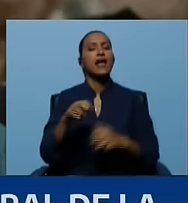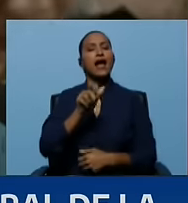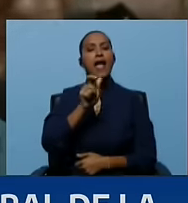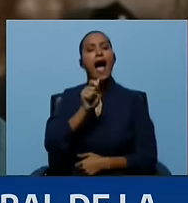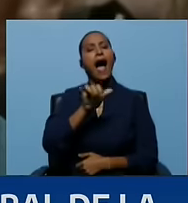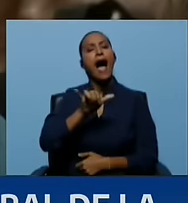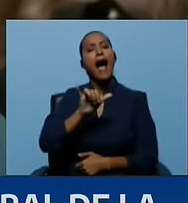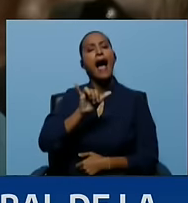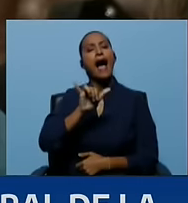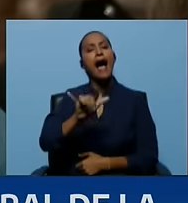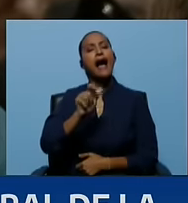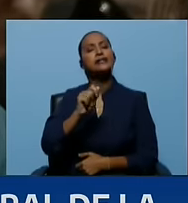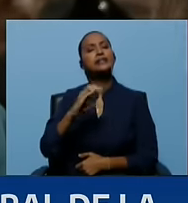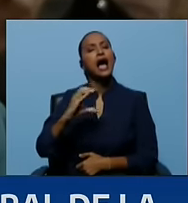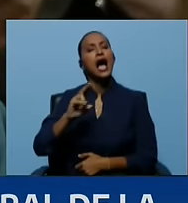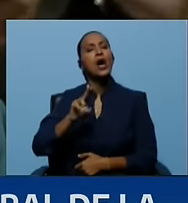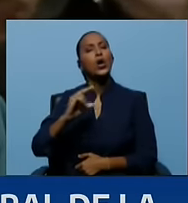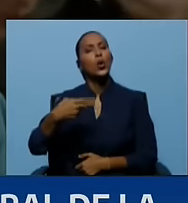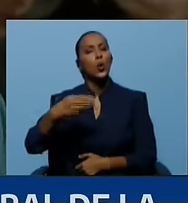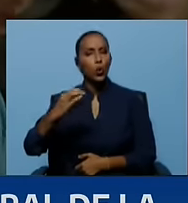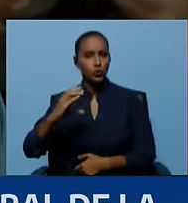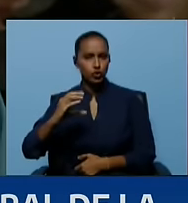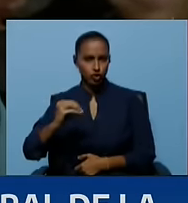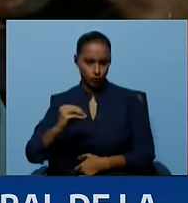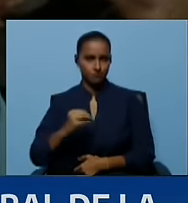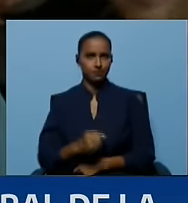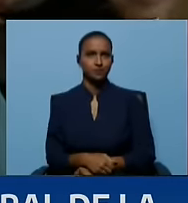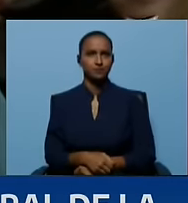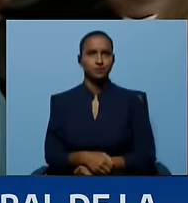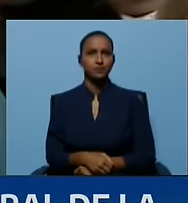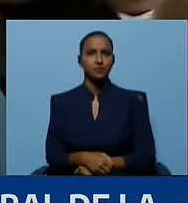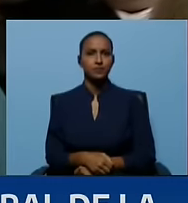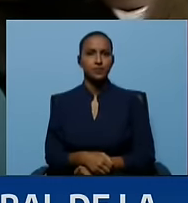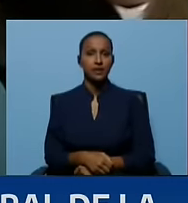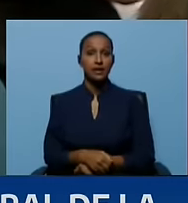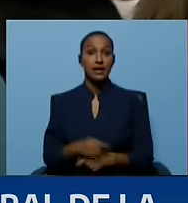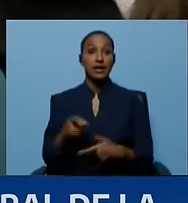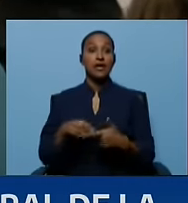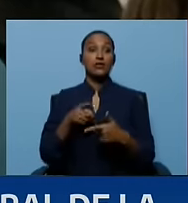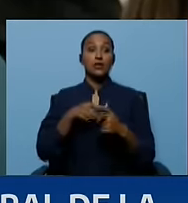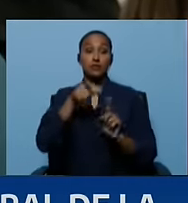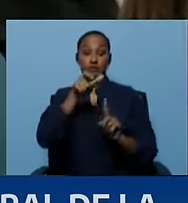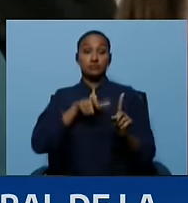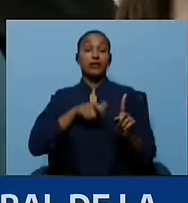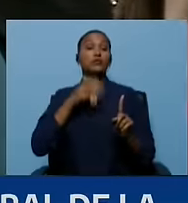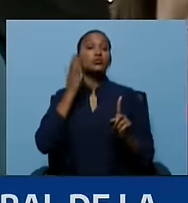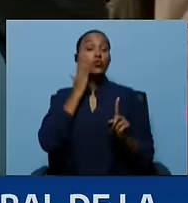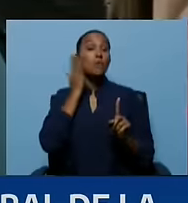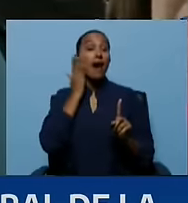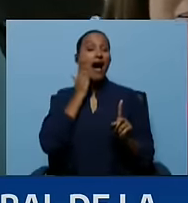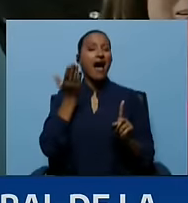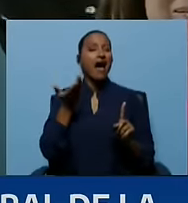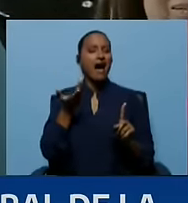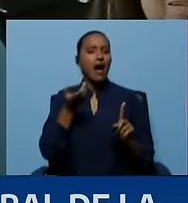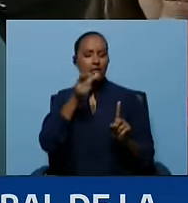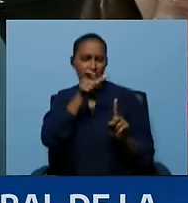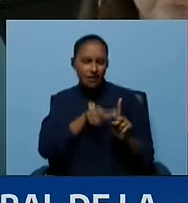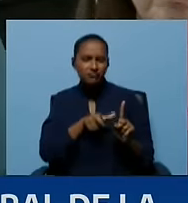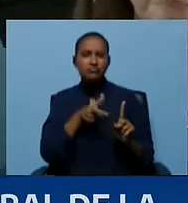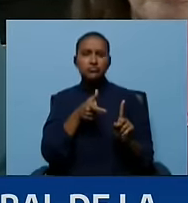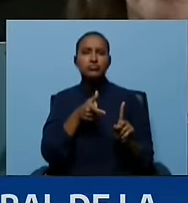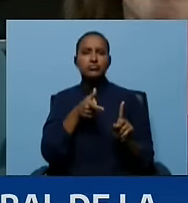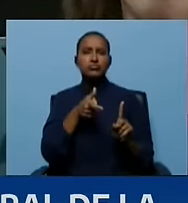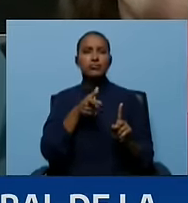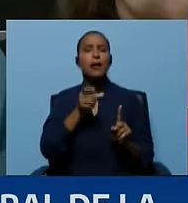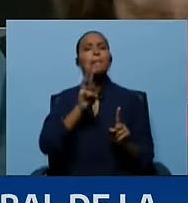En esa época nació el niño Ezequiel. Su madre, Paula Correa, que lleva el nombre, una de las comunas que